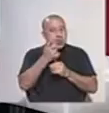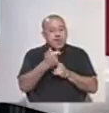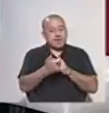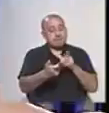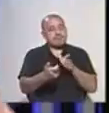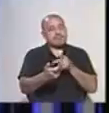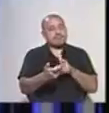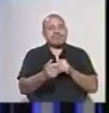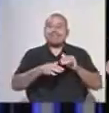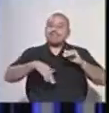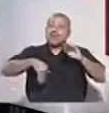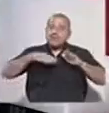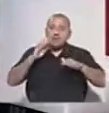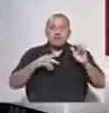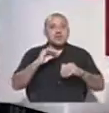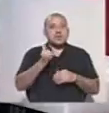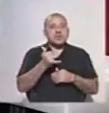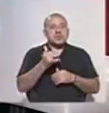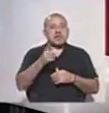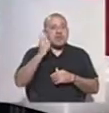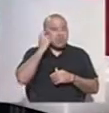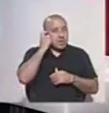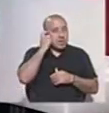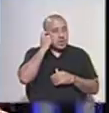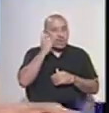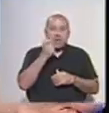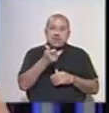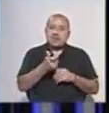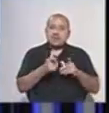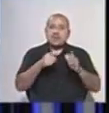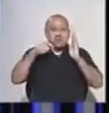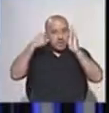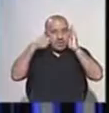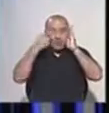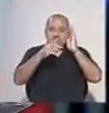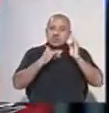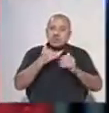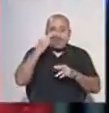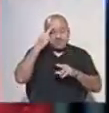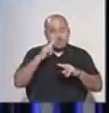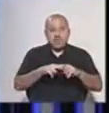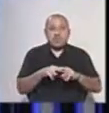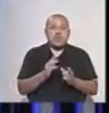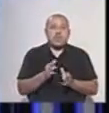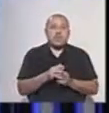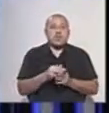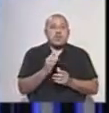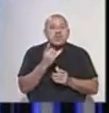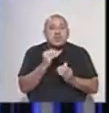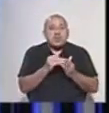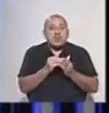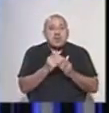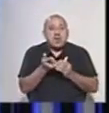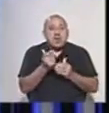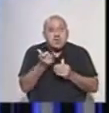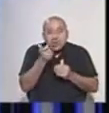las películas hay gente mirando... Si agarrás el celular en el cine ya estás enfermo. Y bueno, pero pasa mucho. Pero llegás a... La otra vez me pasó que alguien contestó